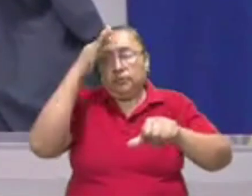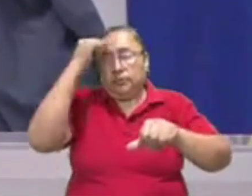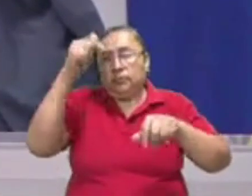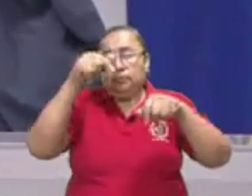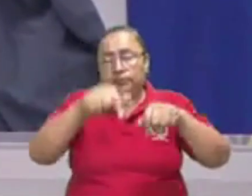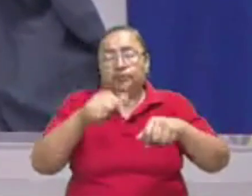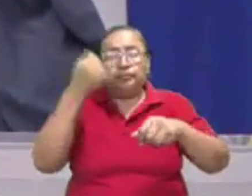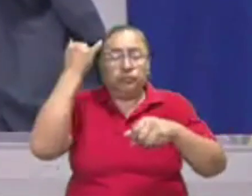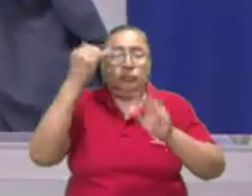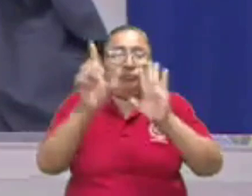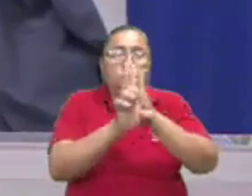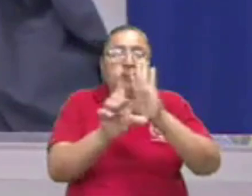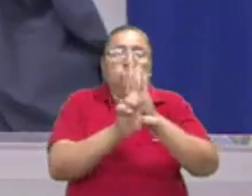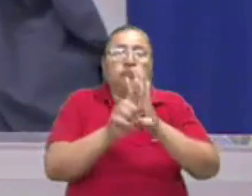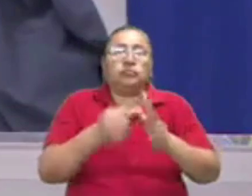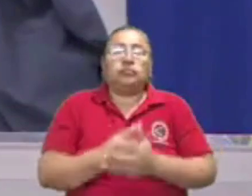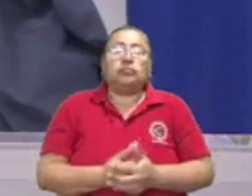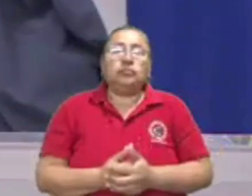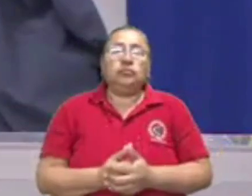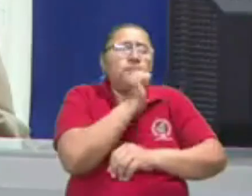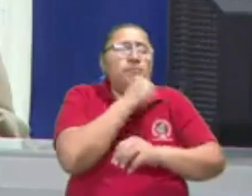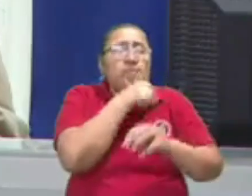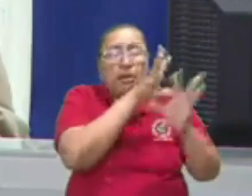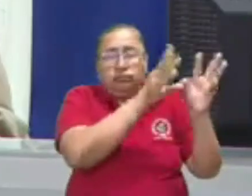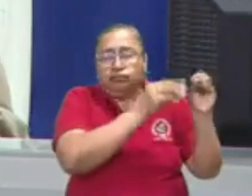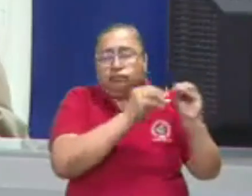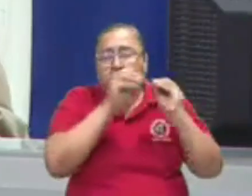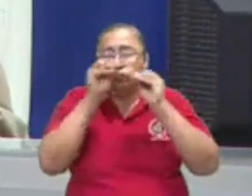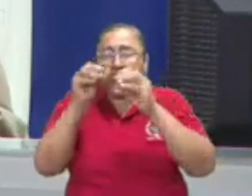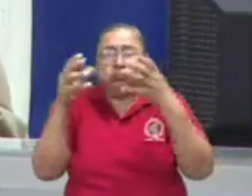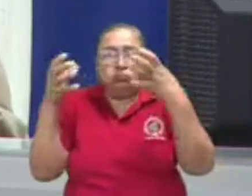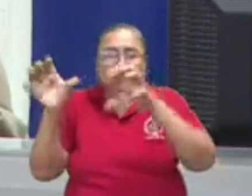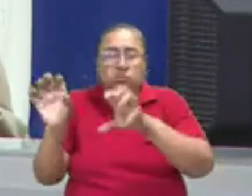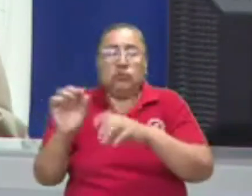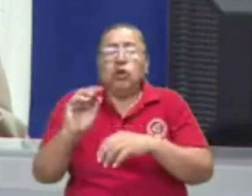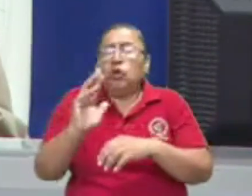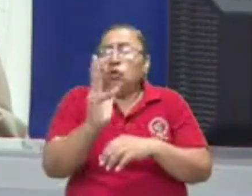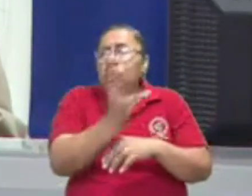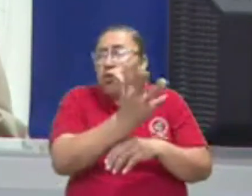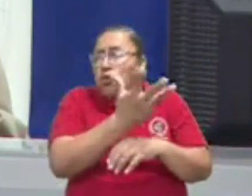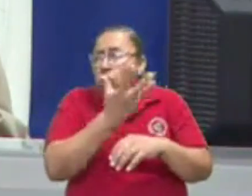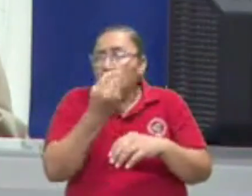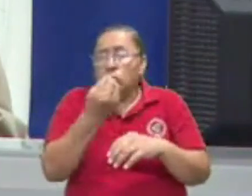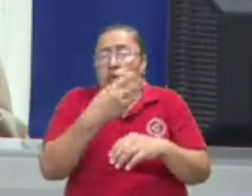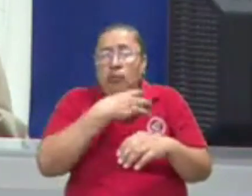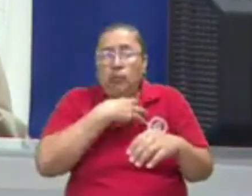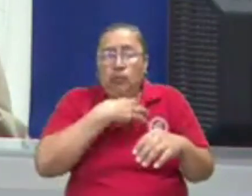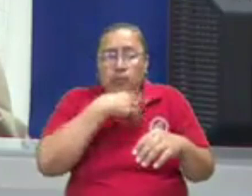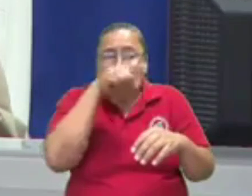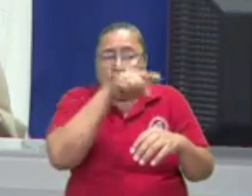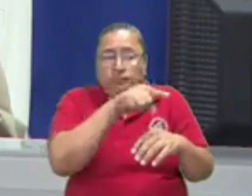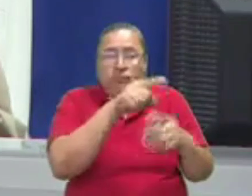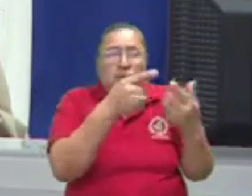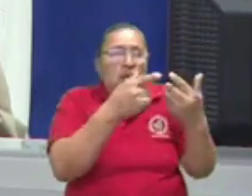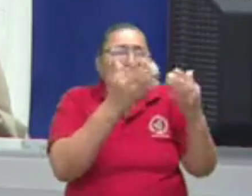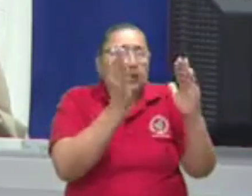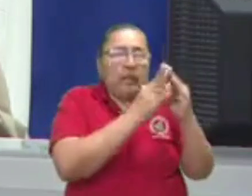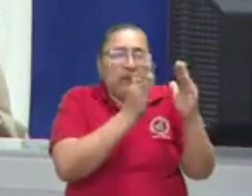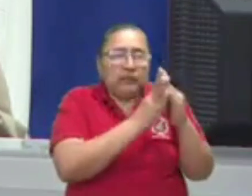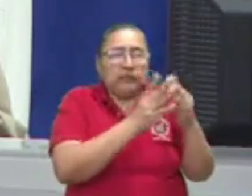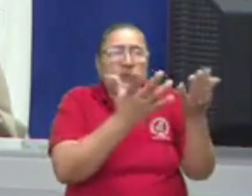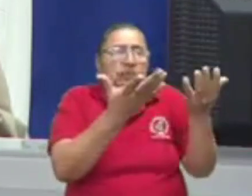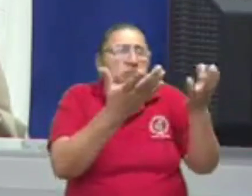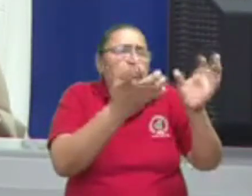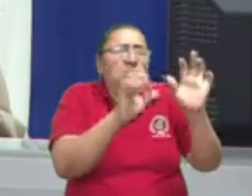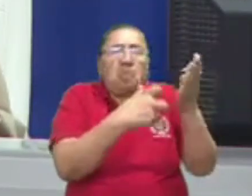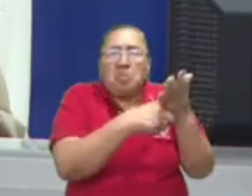general la iniciativa presentada. Todo el patrimonio, bienes y